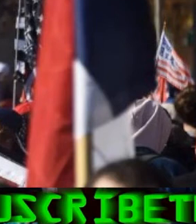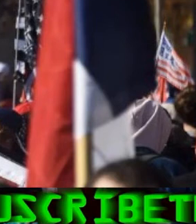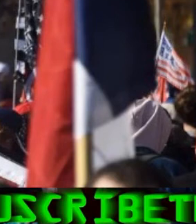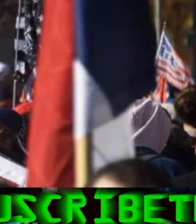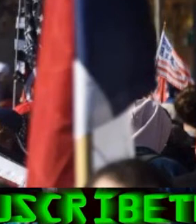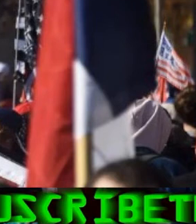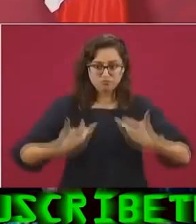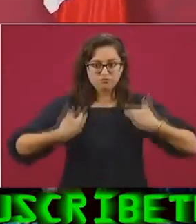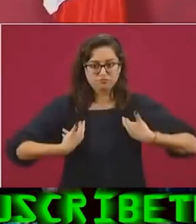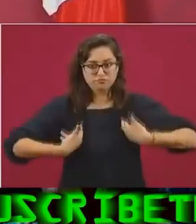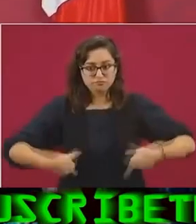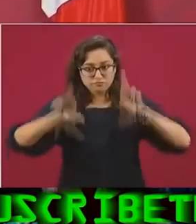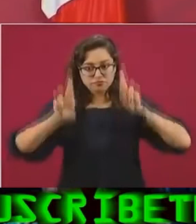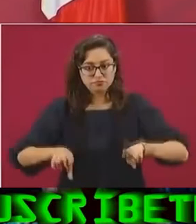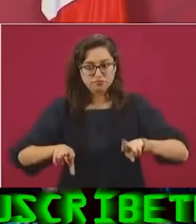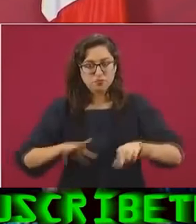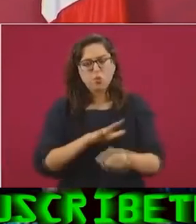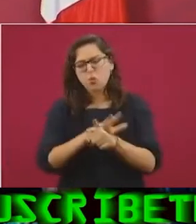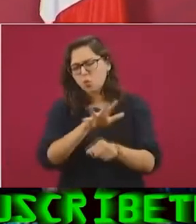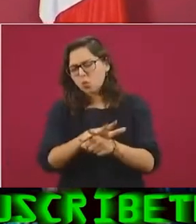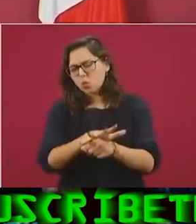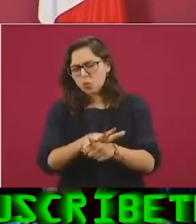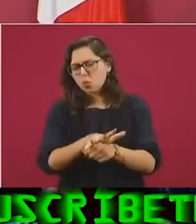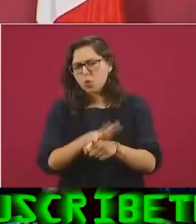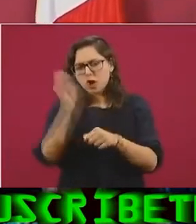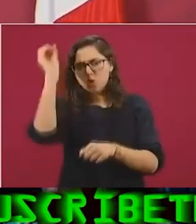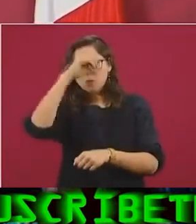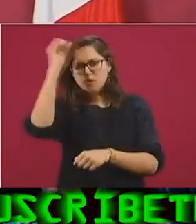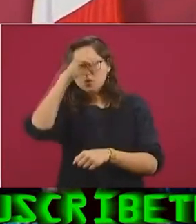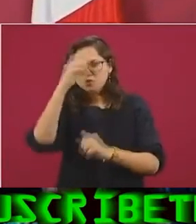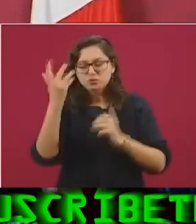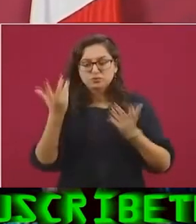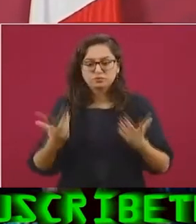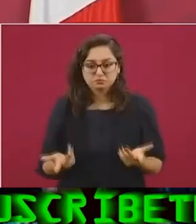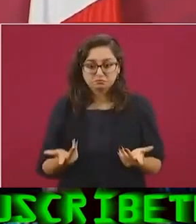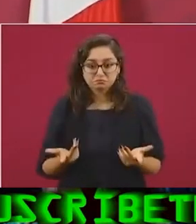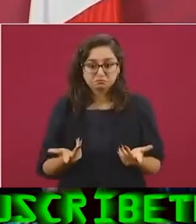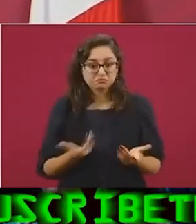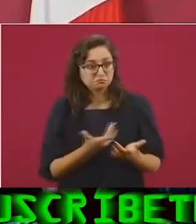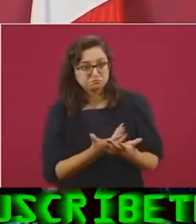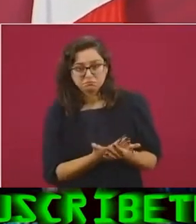enfrentando el gobierno de México. Y realmente es de reconocer